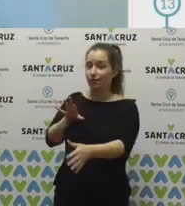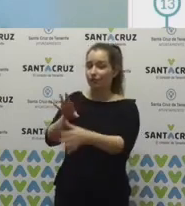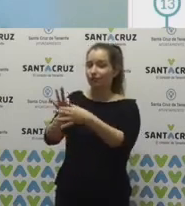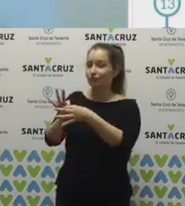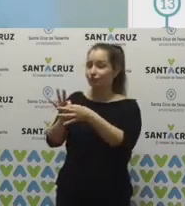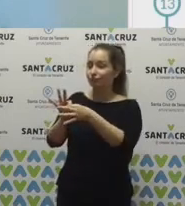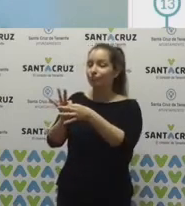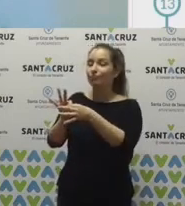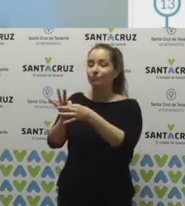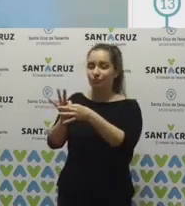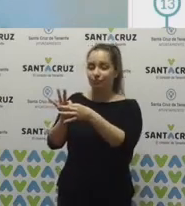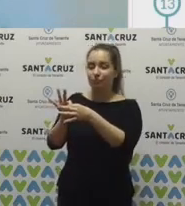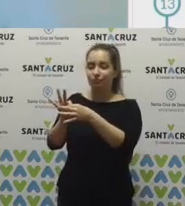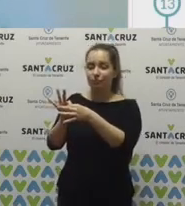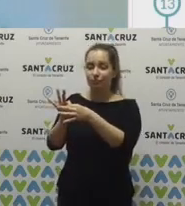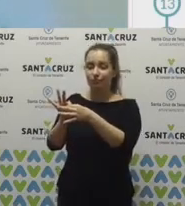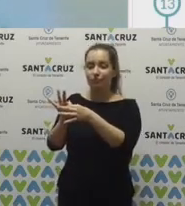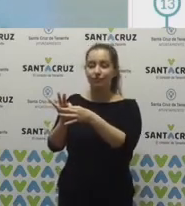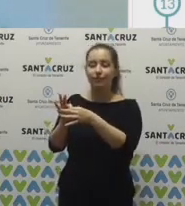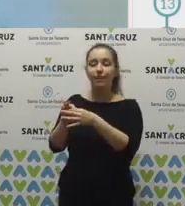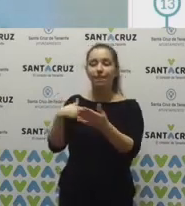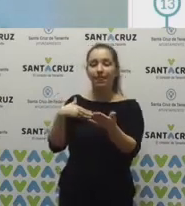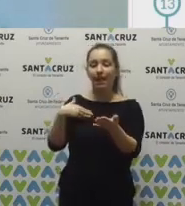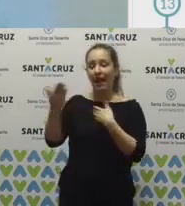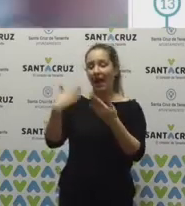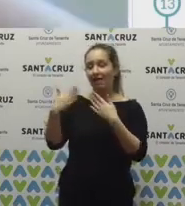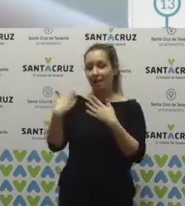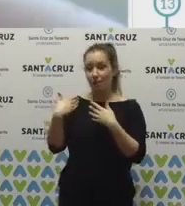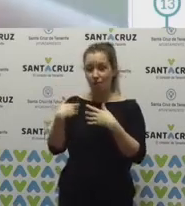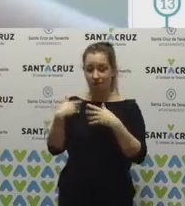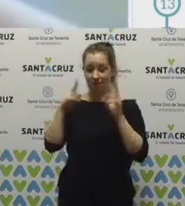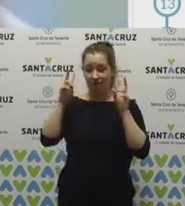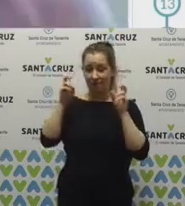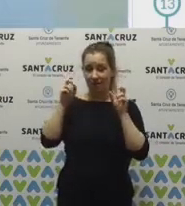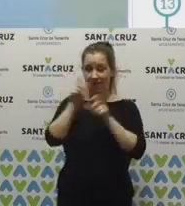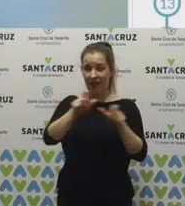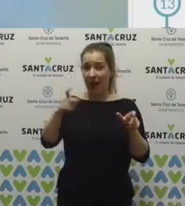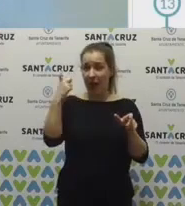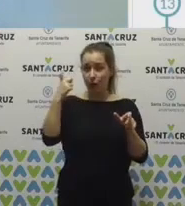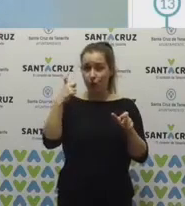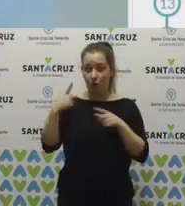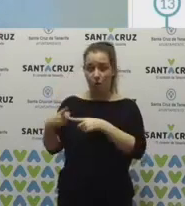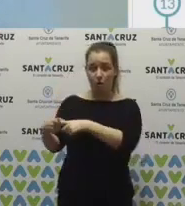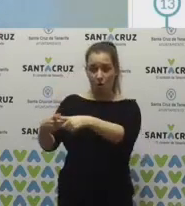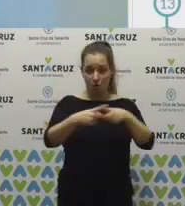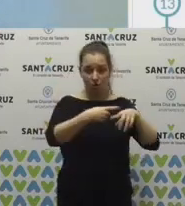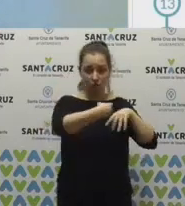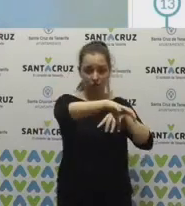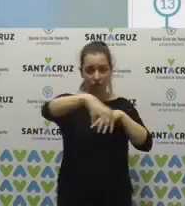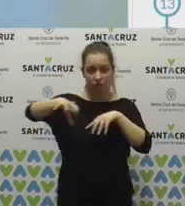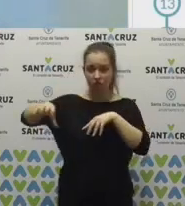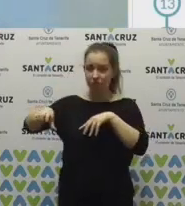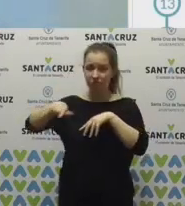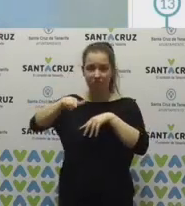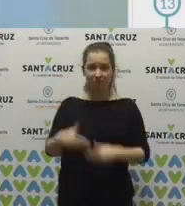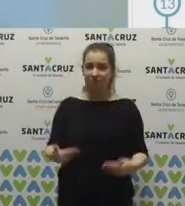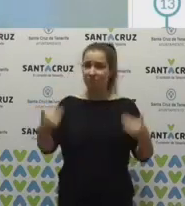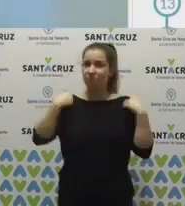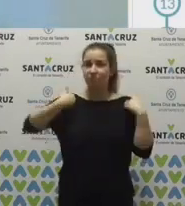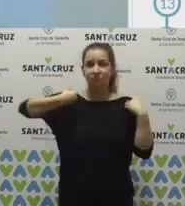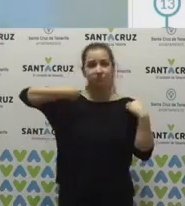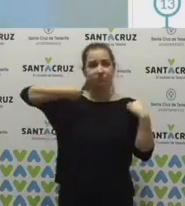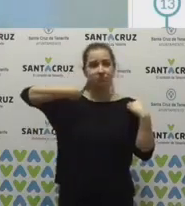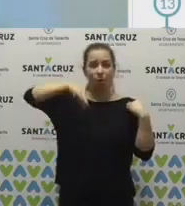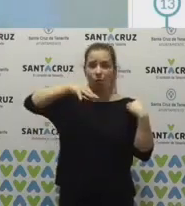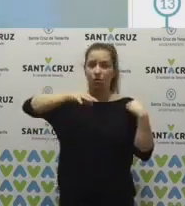estas medidas aparte de hablar de rediscusión al alumnado una competencia que tiene que ser exclusiva la consejería no se